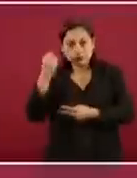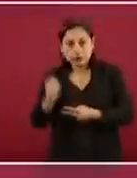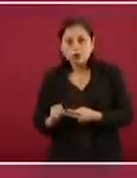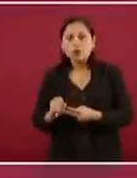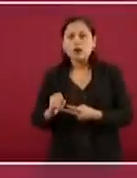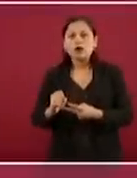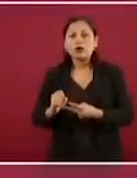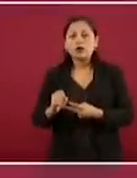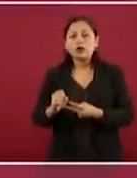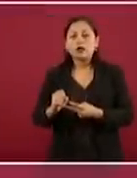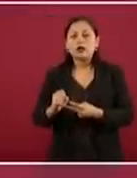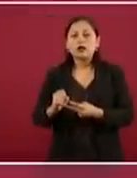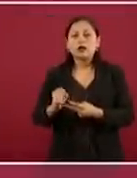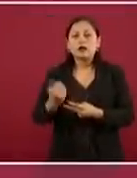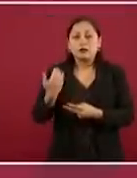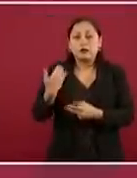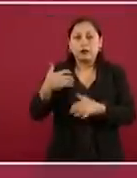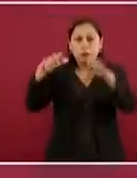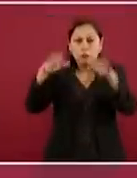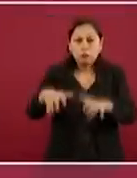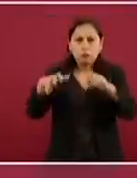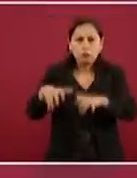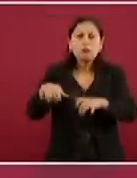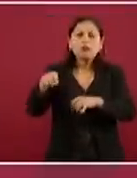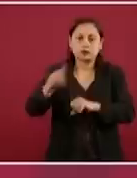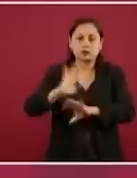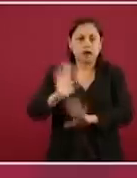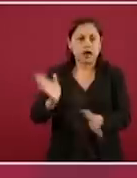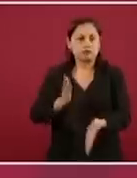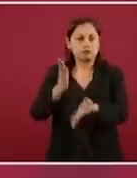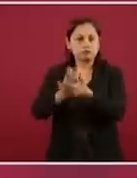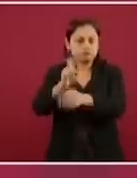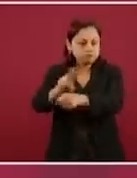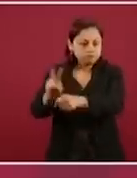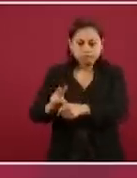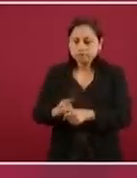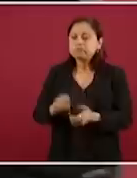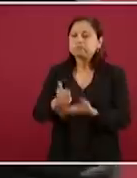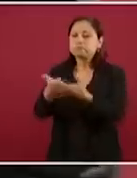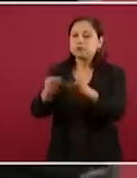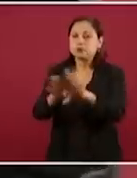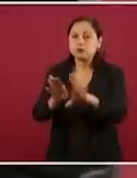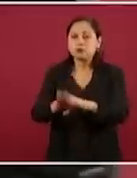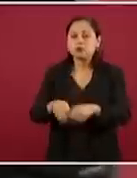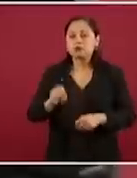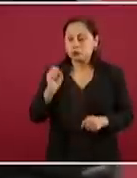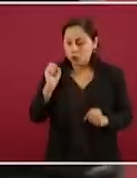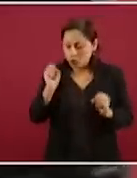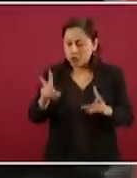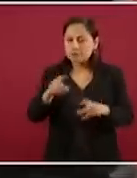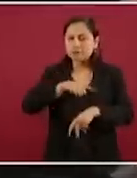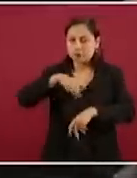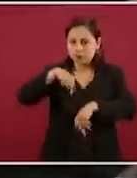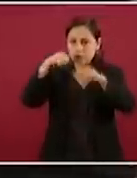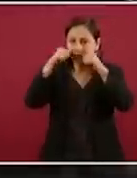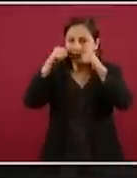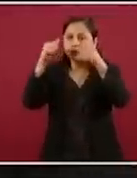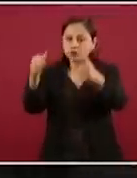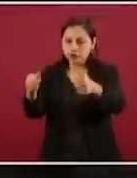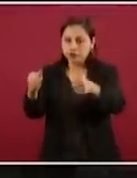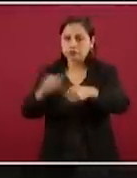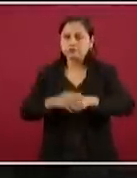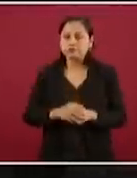donde afectaron las lluvias mucho, pero bueno, vamos también a tratarlo. Pero lo que